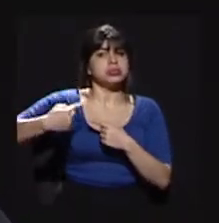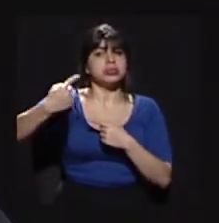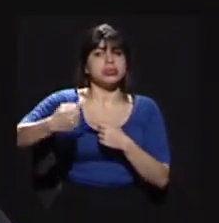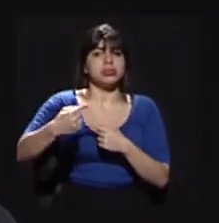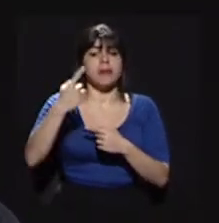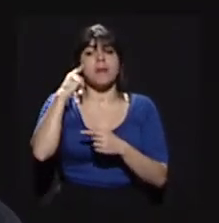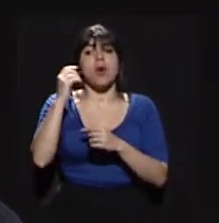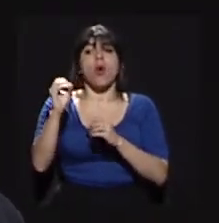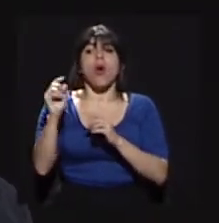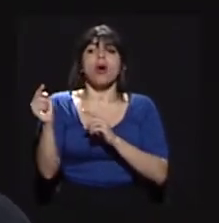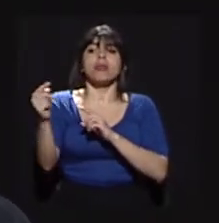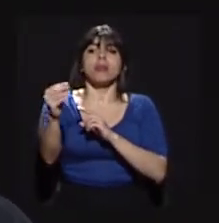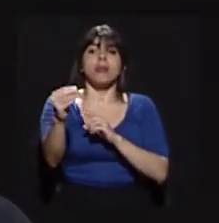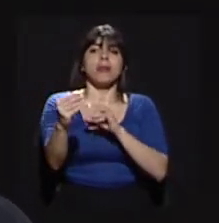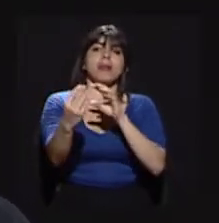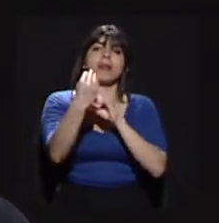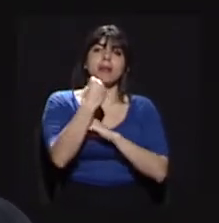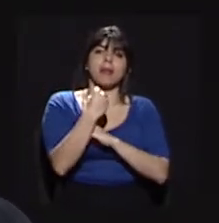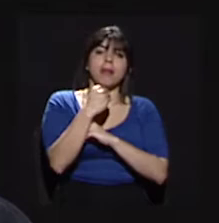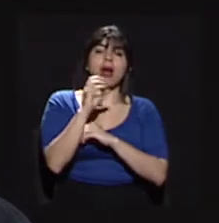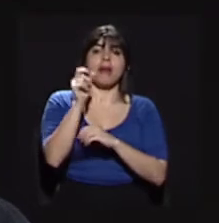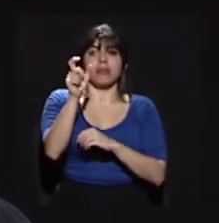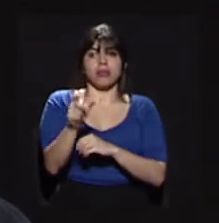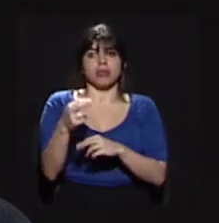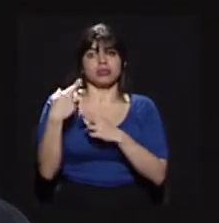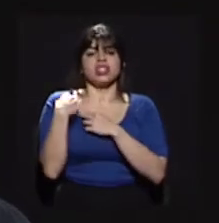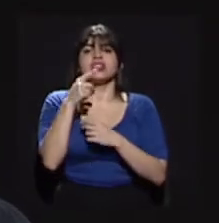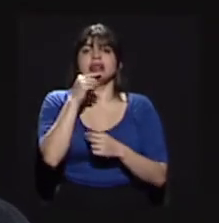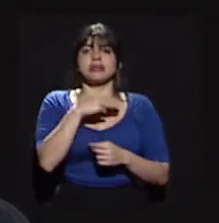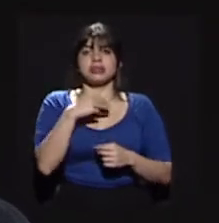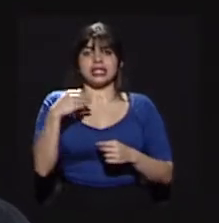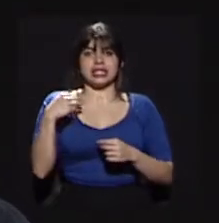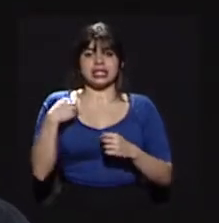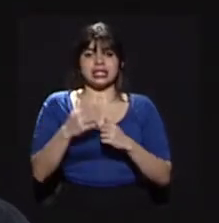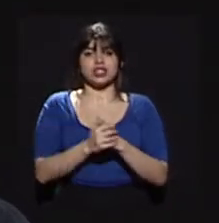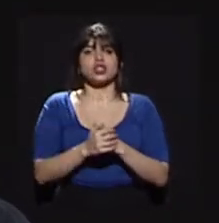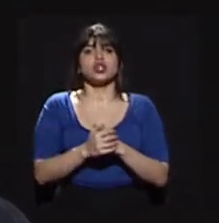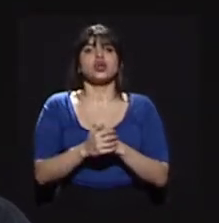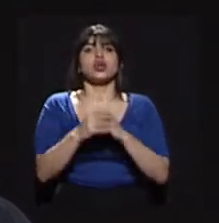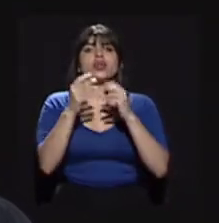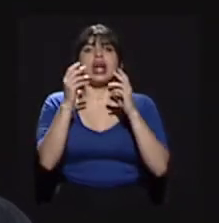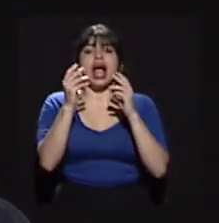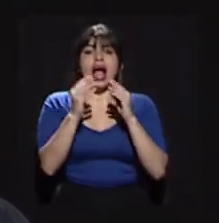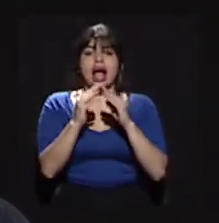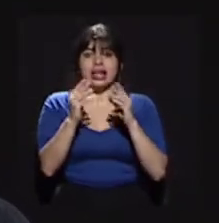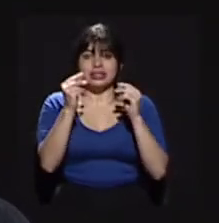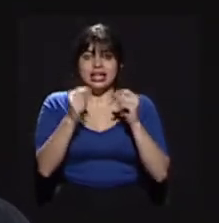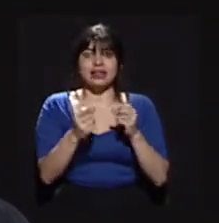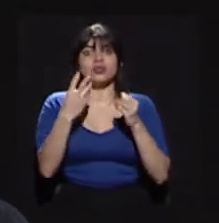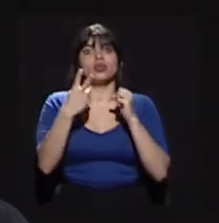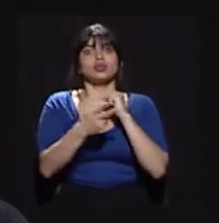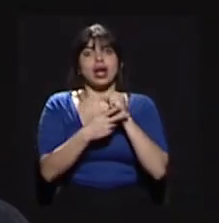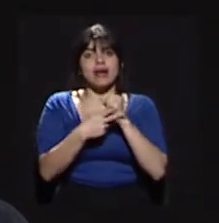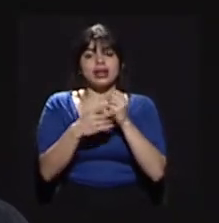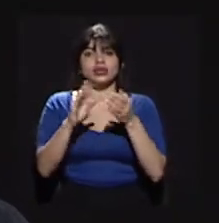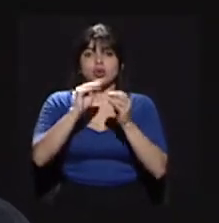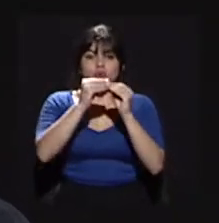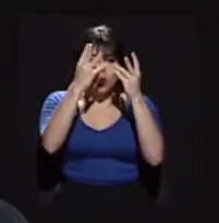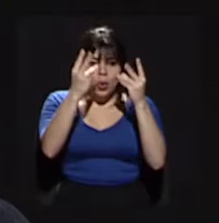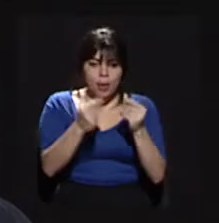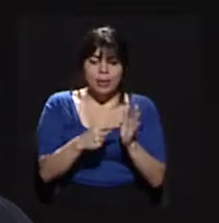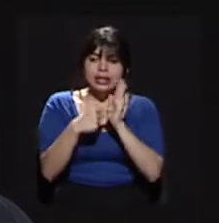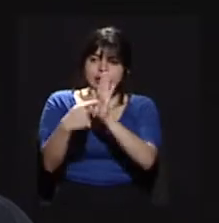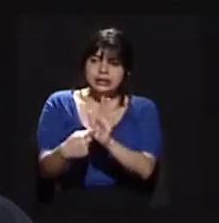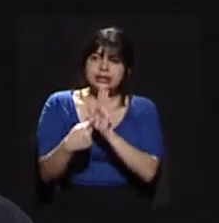quien corresponde hacerla o tenerla que es el ministro de hacienda que se ha reunido con el botón muchas veces con números en la mano para